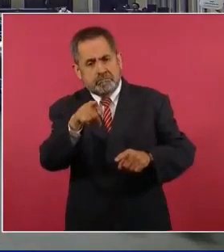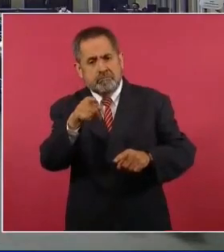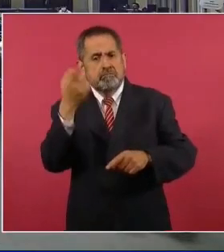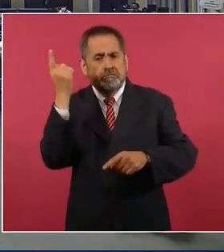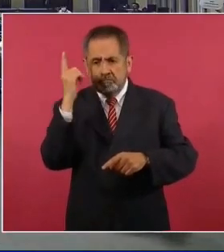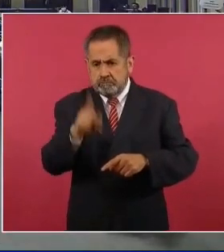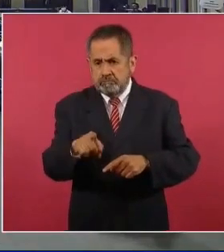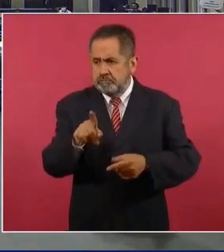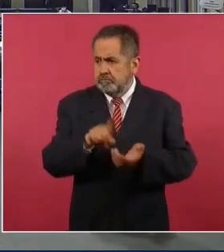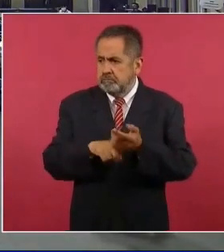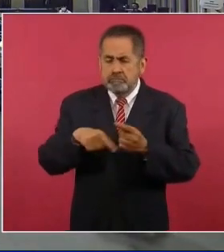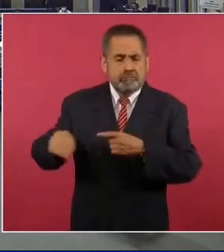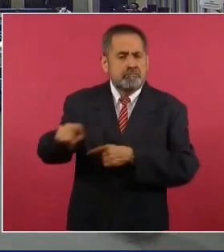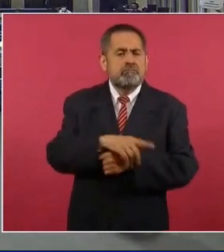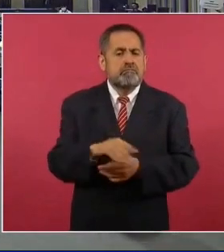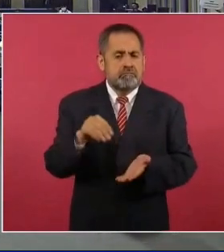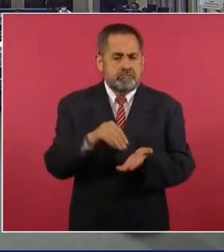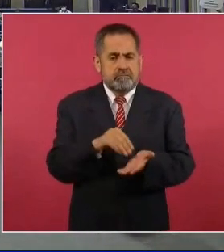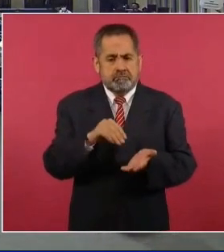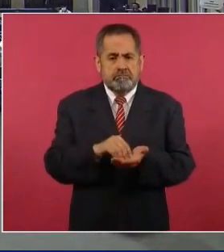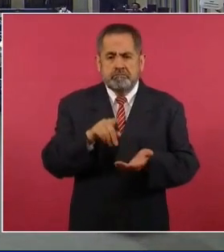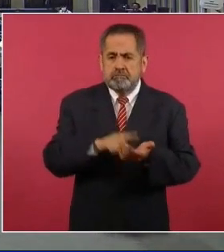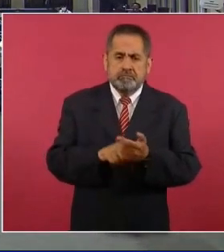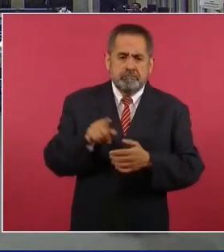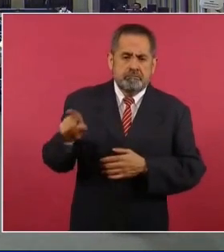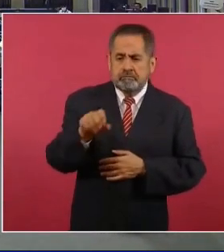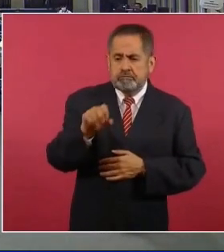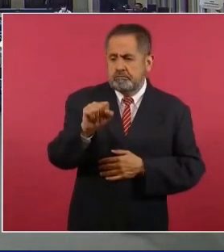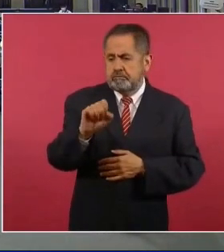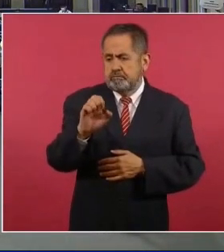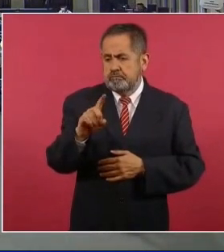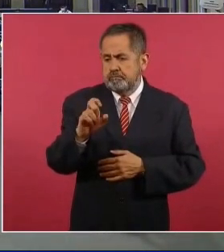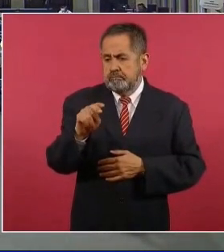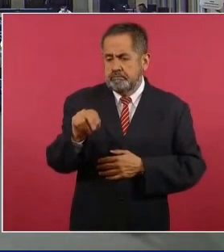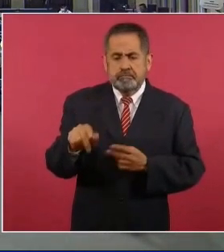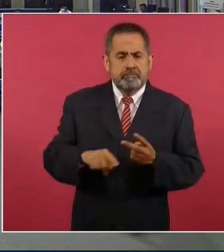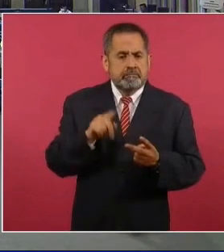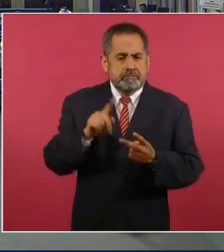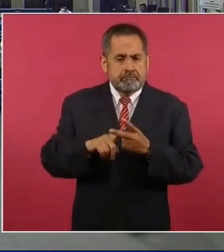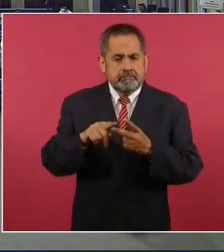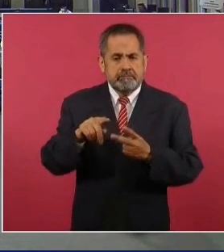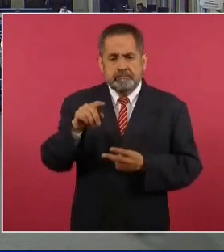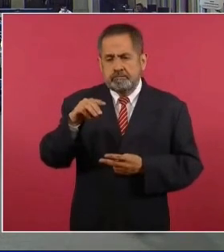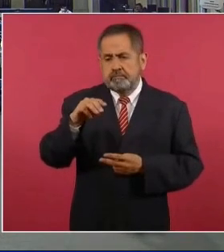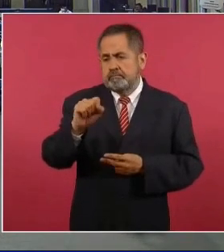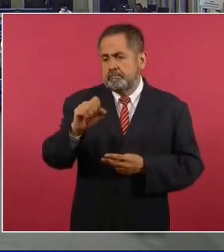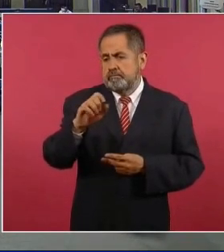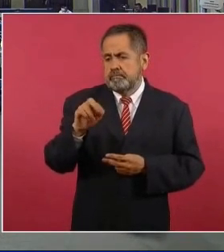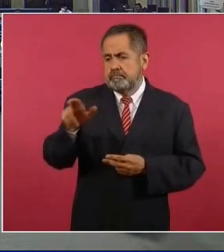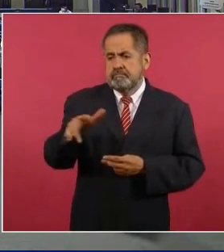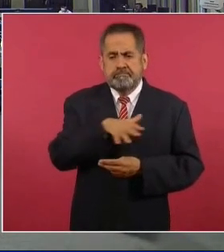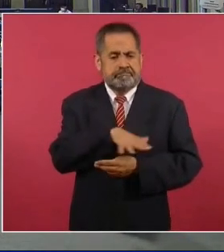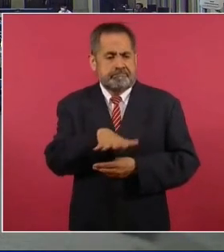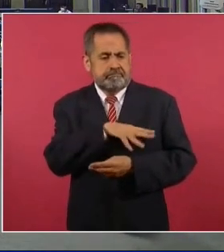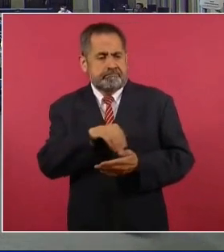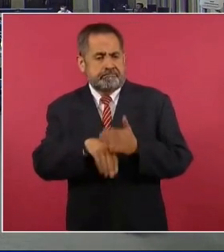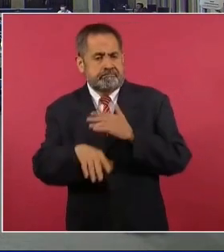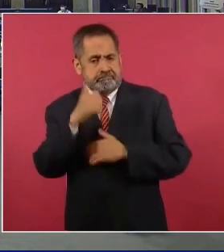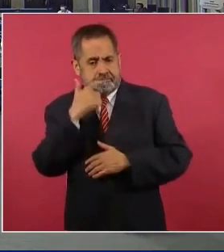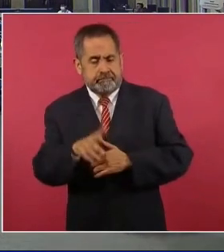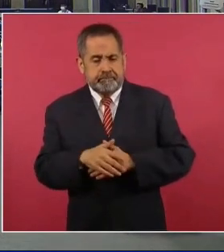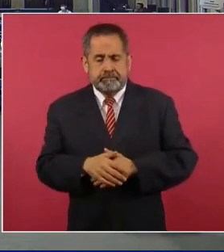dio la orden, presidente, todavía la Sedena y la Marina se resistían a dar información ya en su gobierno, presidente. Porque